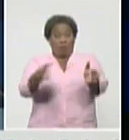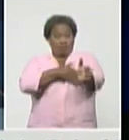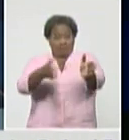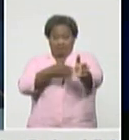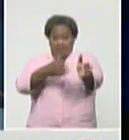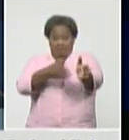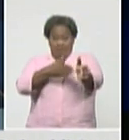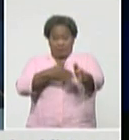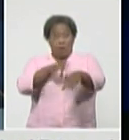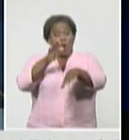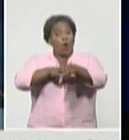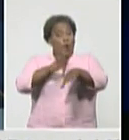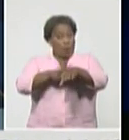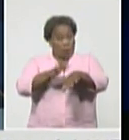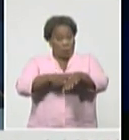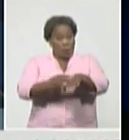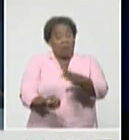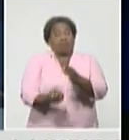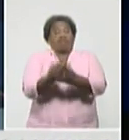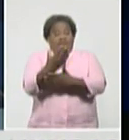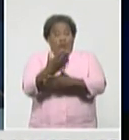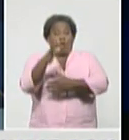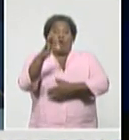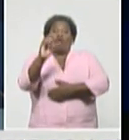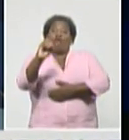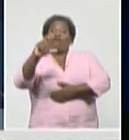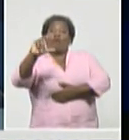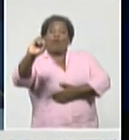provocó este evento, pues